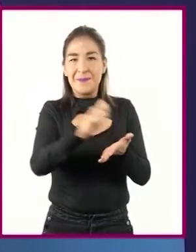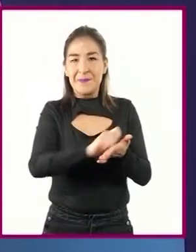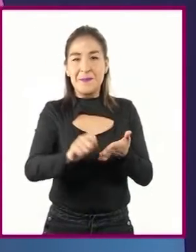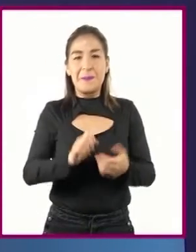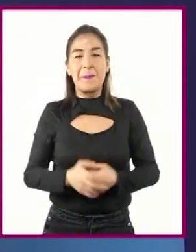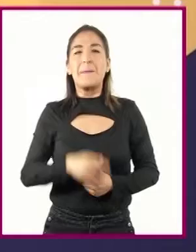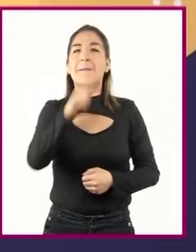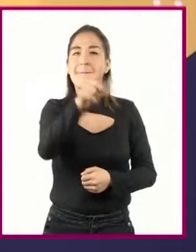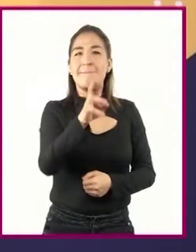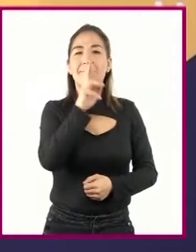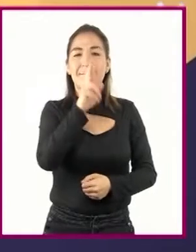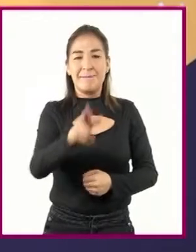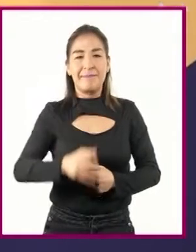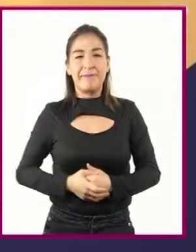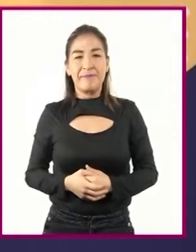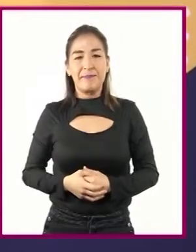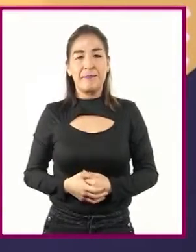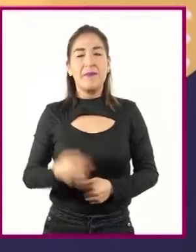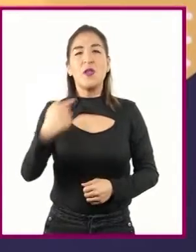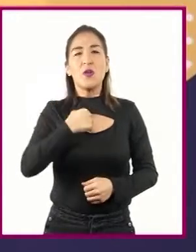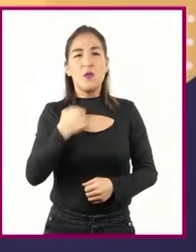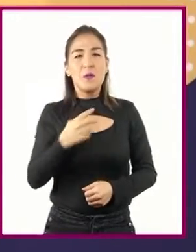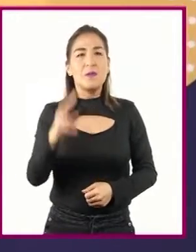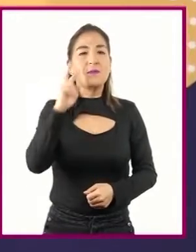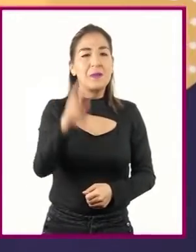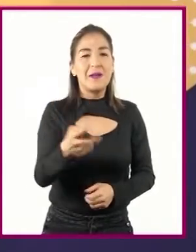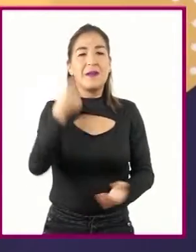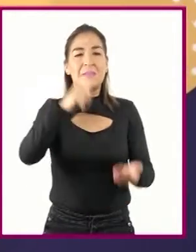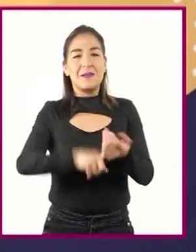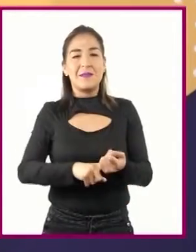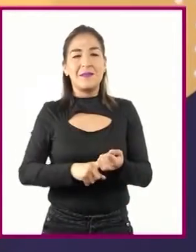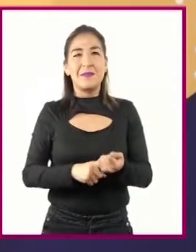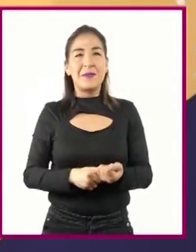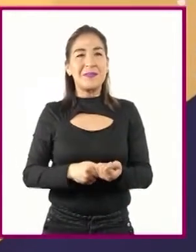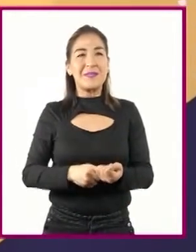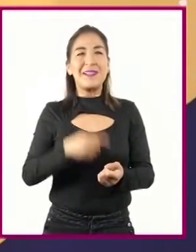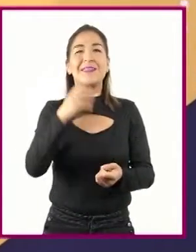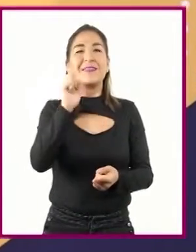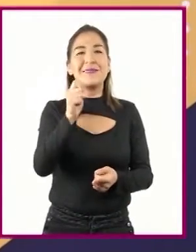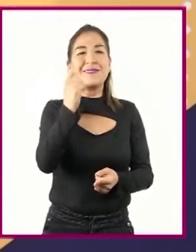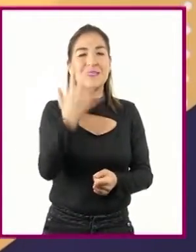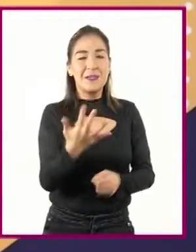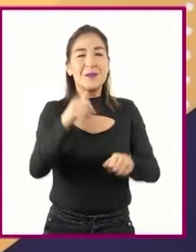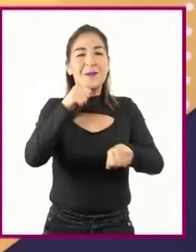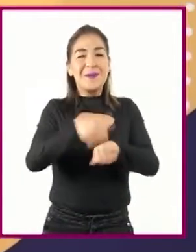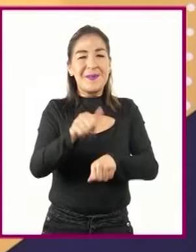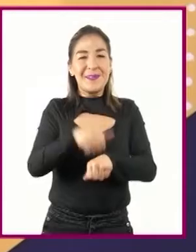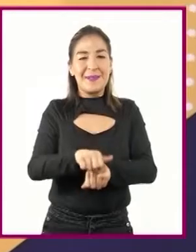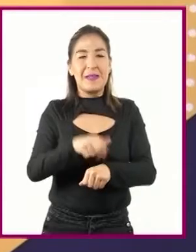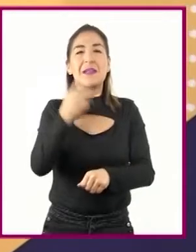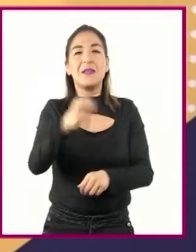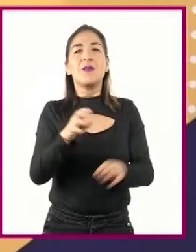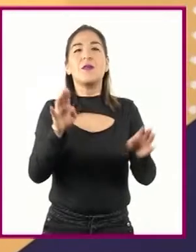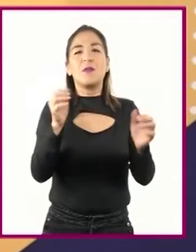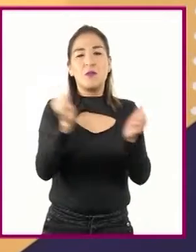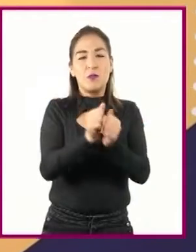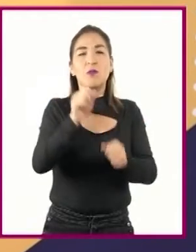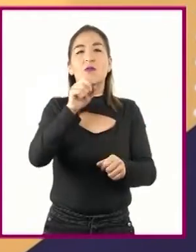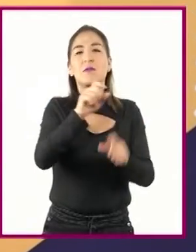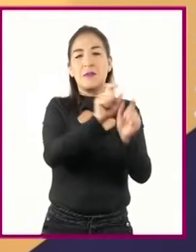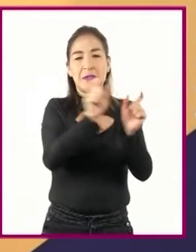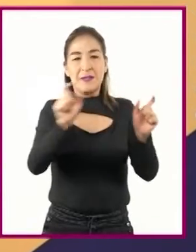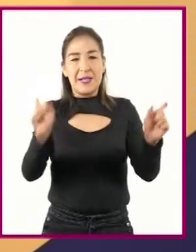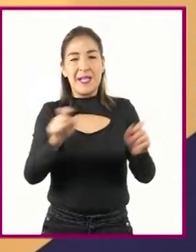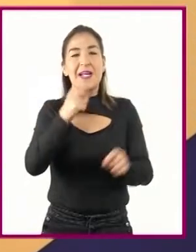y resuelvan. Observo que nos presenta 5 operaciones que contienen los mismos números y signos de operación.